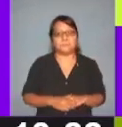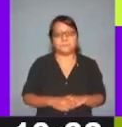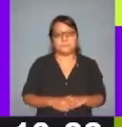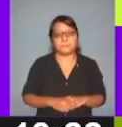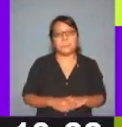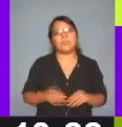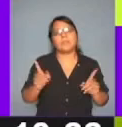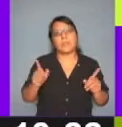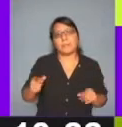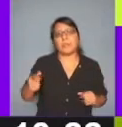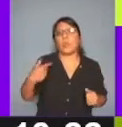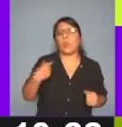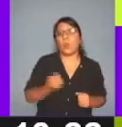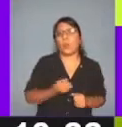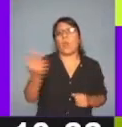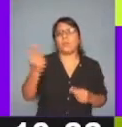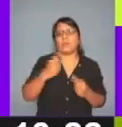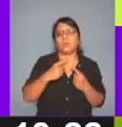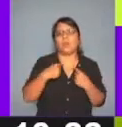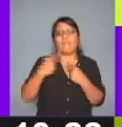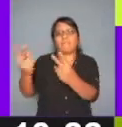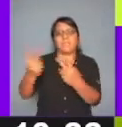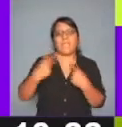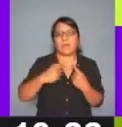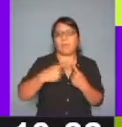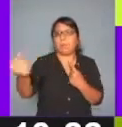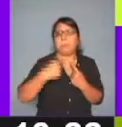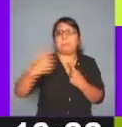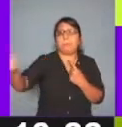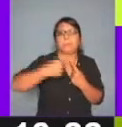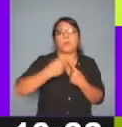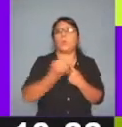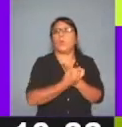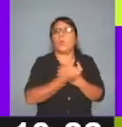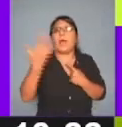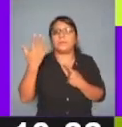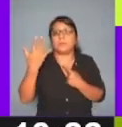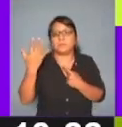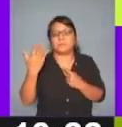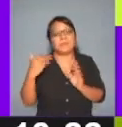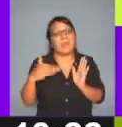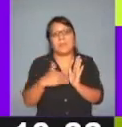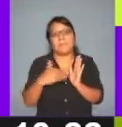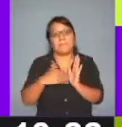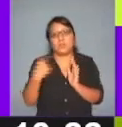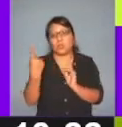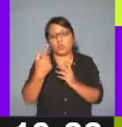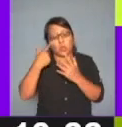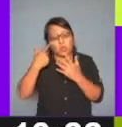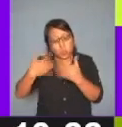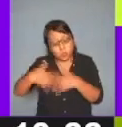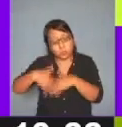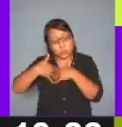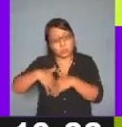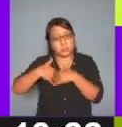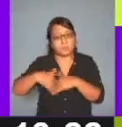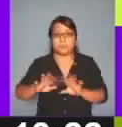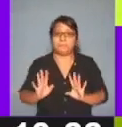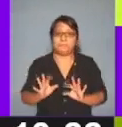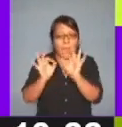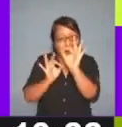por el viaje y el costo que esas unidades tengan para operar Pero todo eso está bajo estudio en este momento como